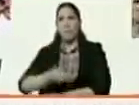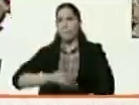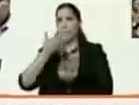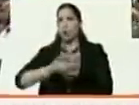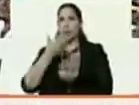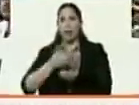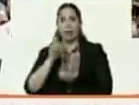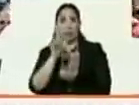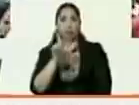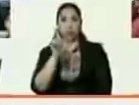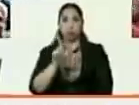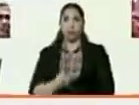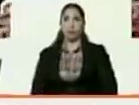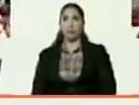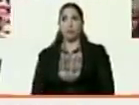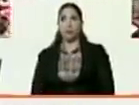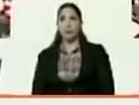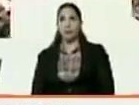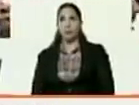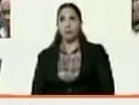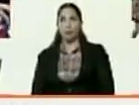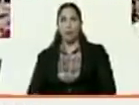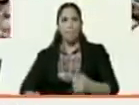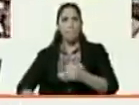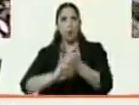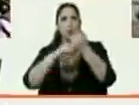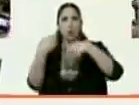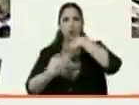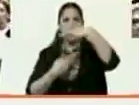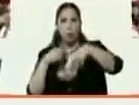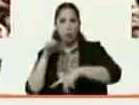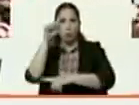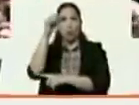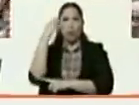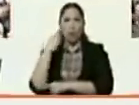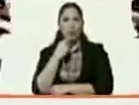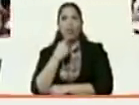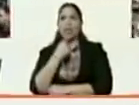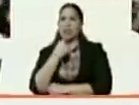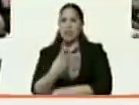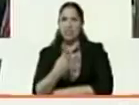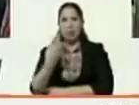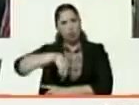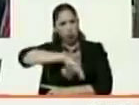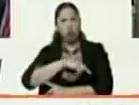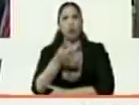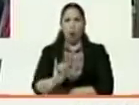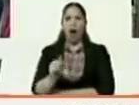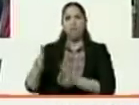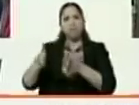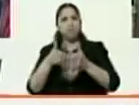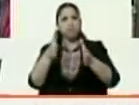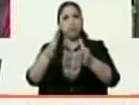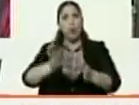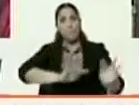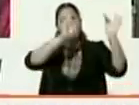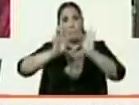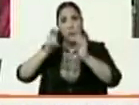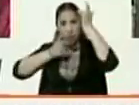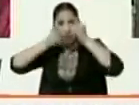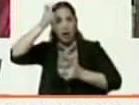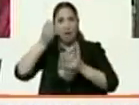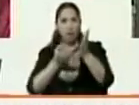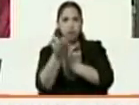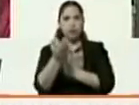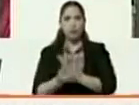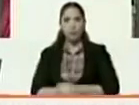Partido Socialista Unido de Venezuela, del apoyo a la revolución bolivariana, indica que nosotros estamos siguiendo el legado del comandante Hugo